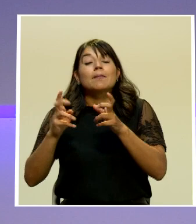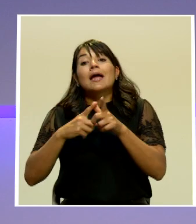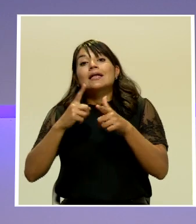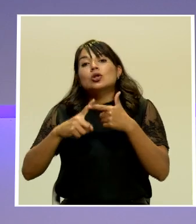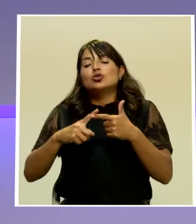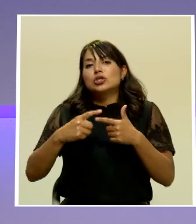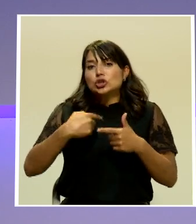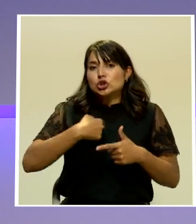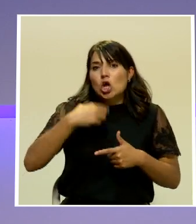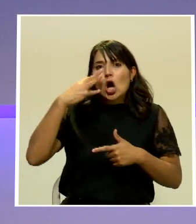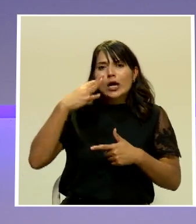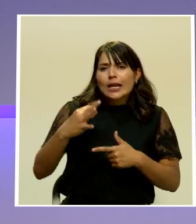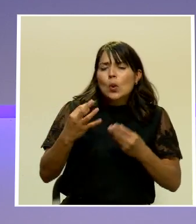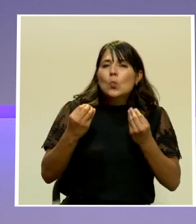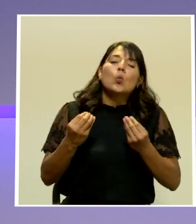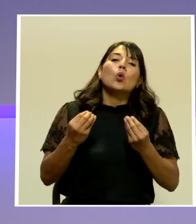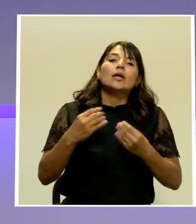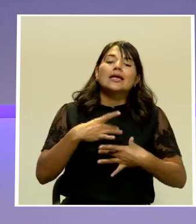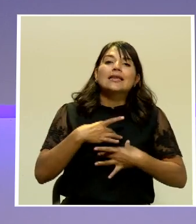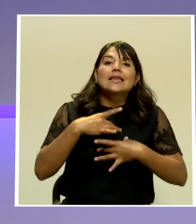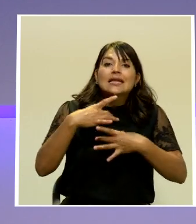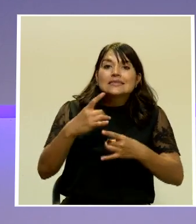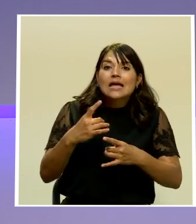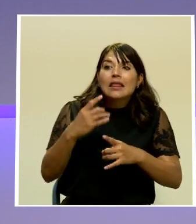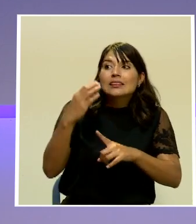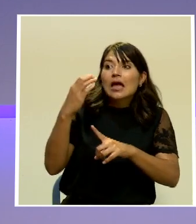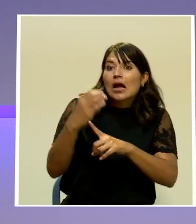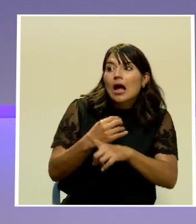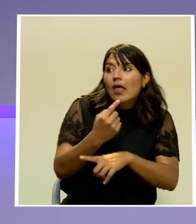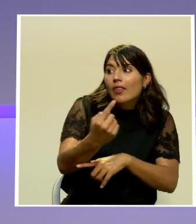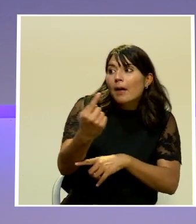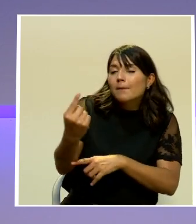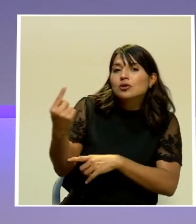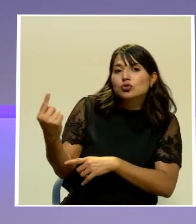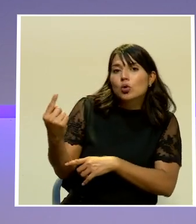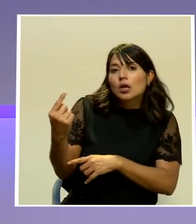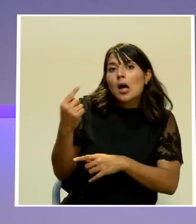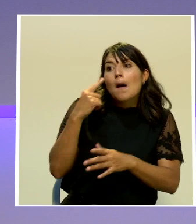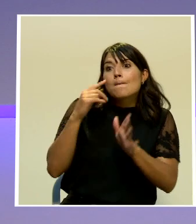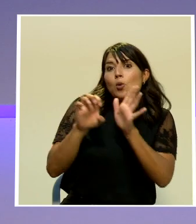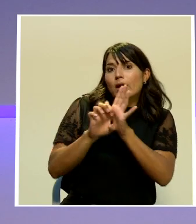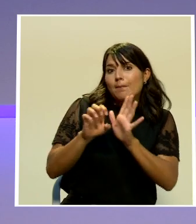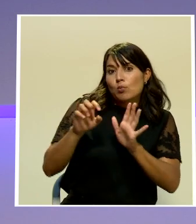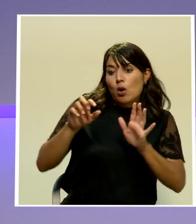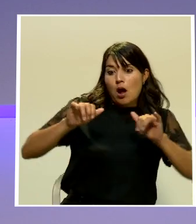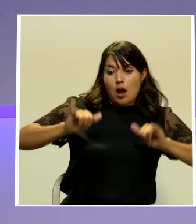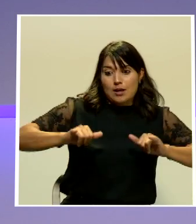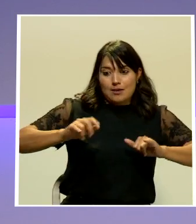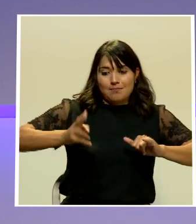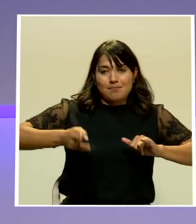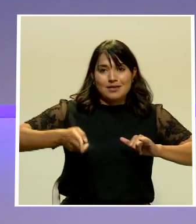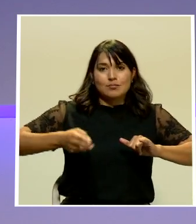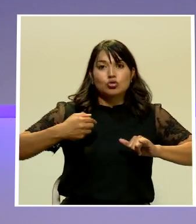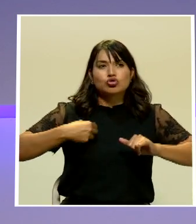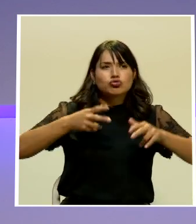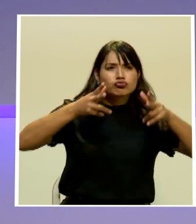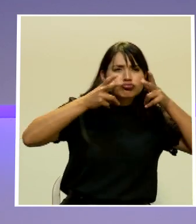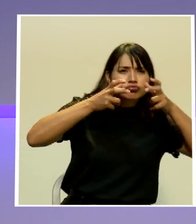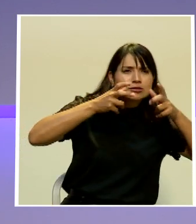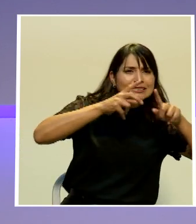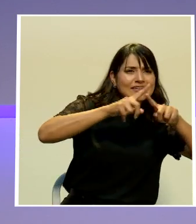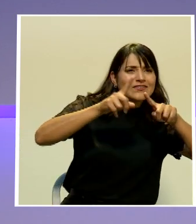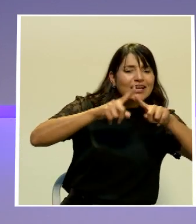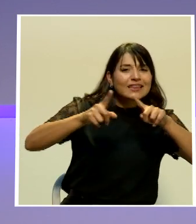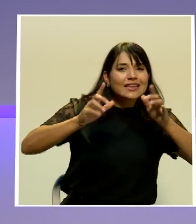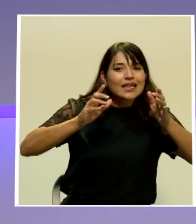interesante cómo cada uno de nosotros, inclusive en esta mesa, yo puedo ver otro tipo de cosas de las que vos no ves y eso nos diferencia en el